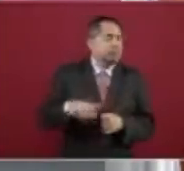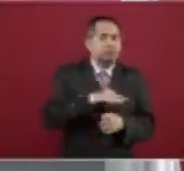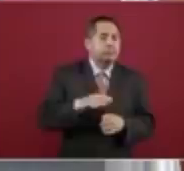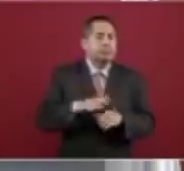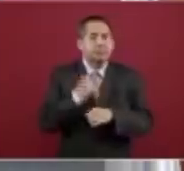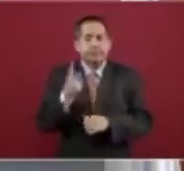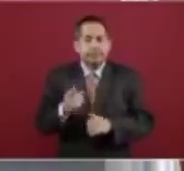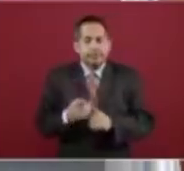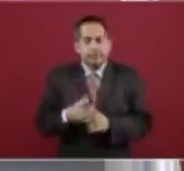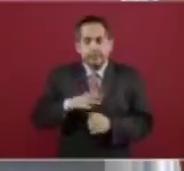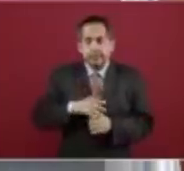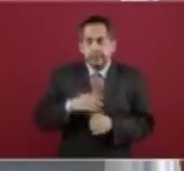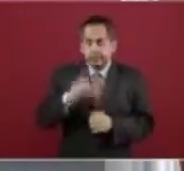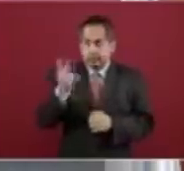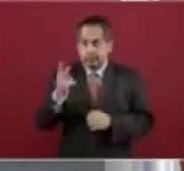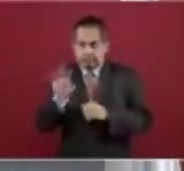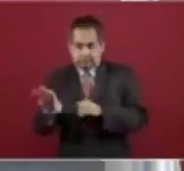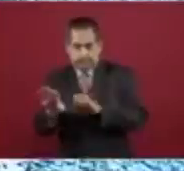tenemos dos sectores